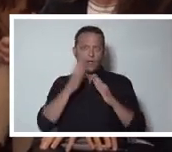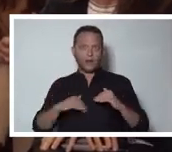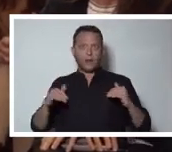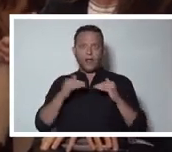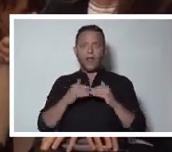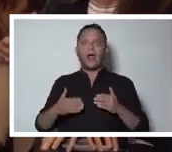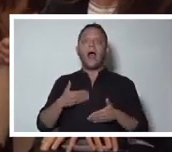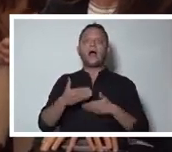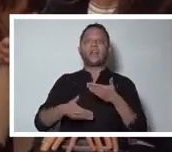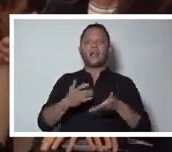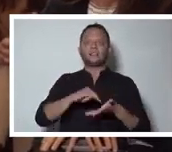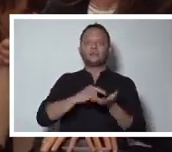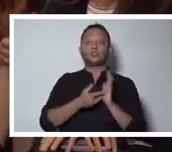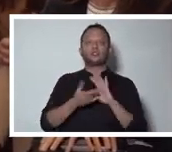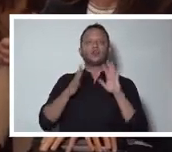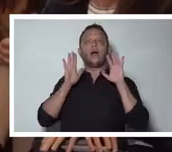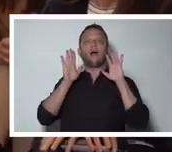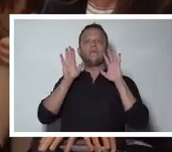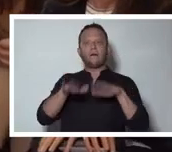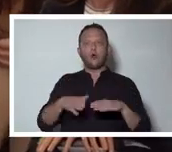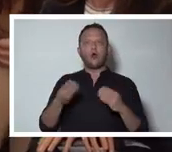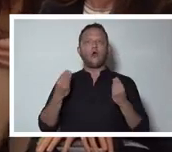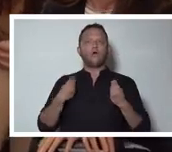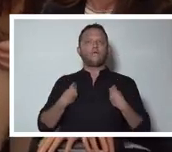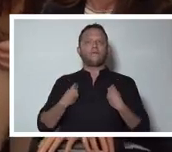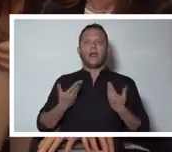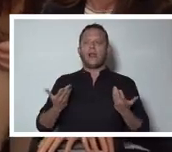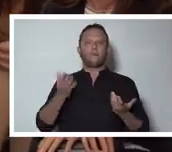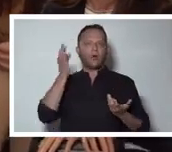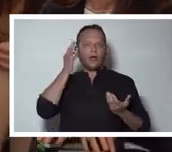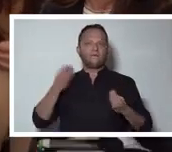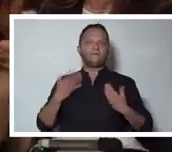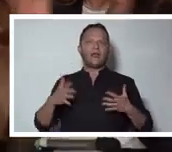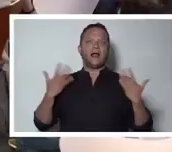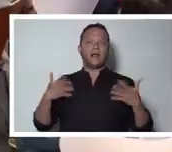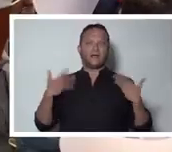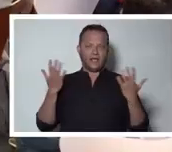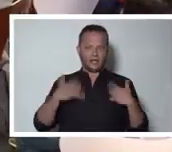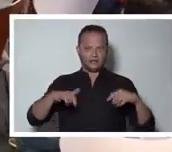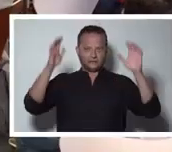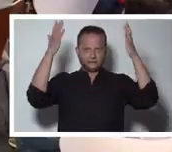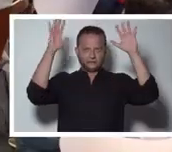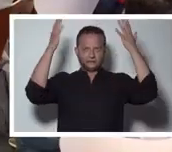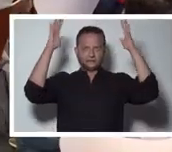adelante un proyecto a favor vivan las mujeres y desde luego viva la